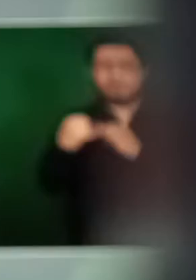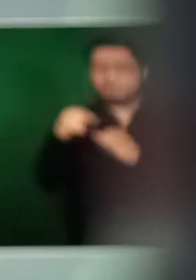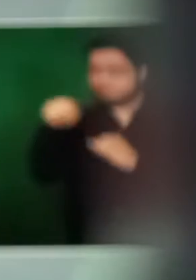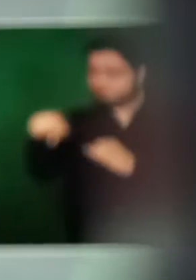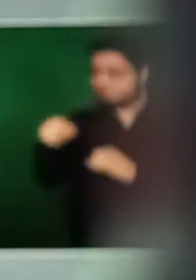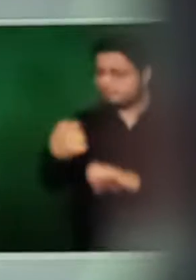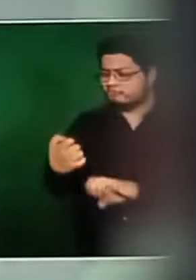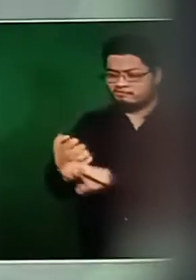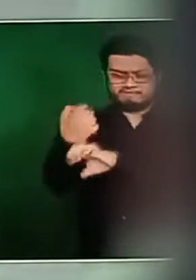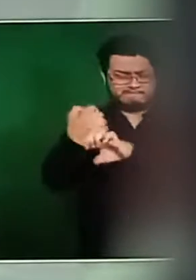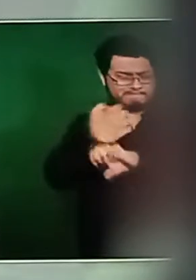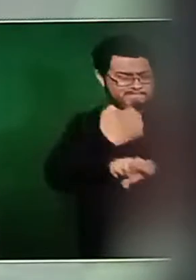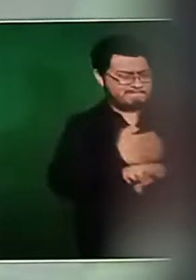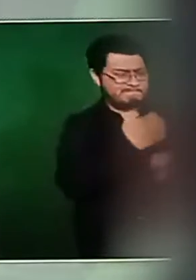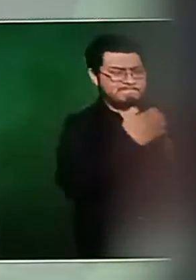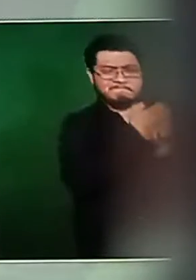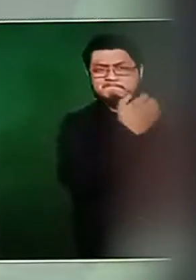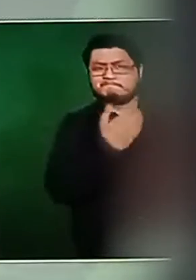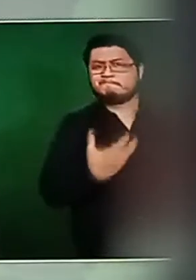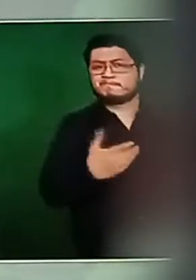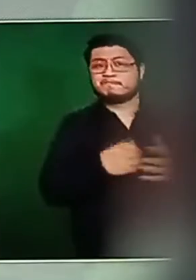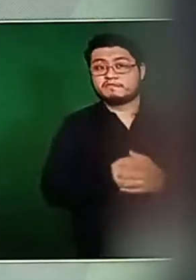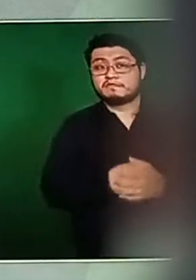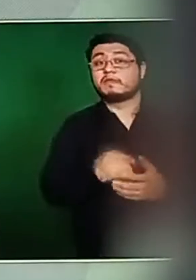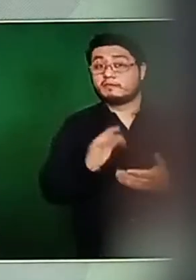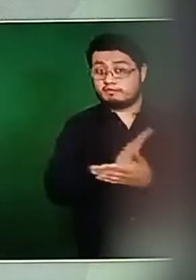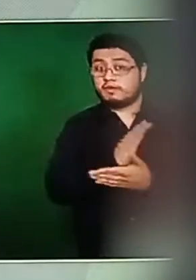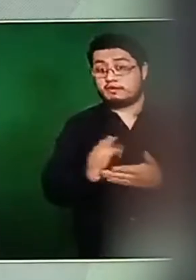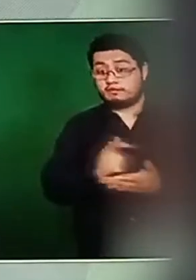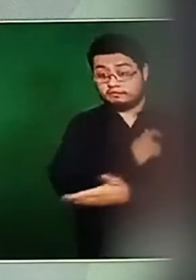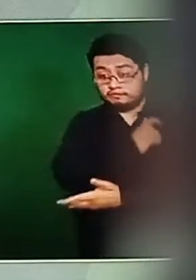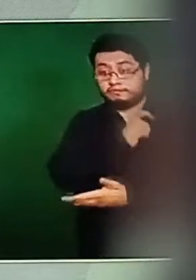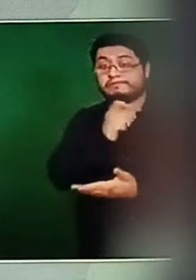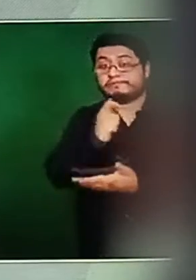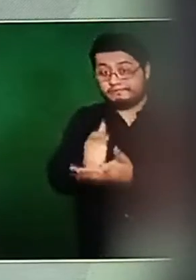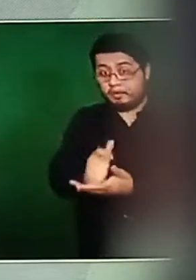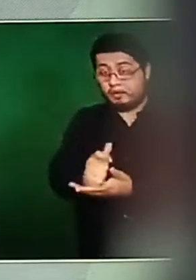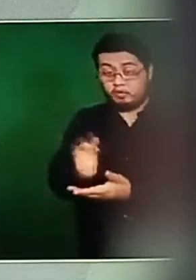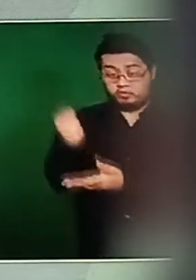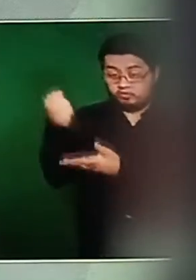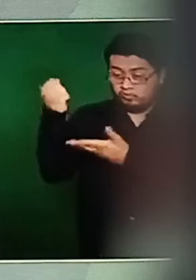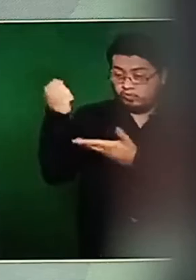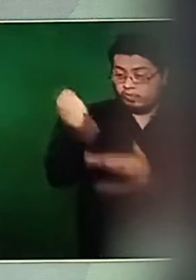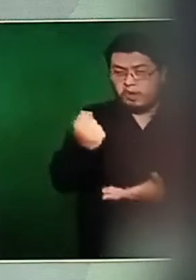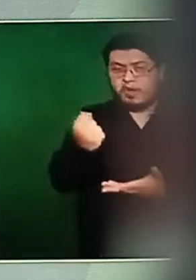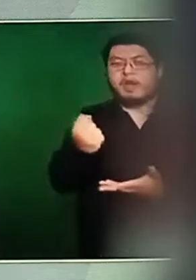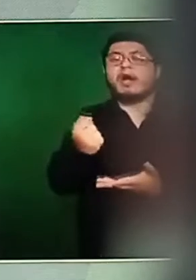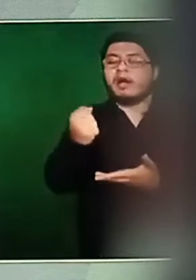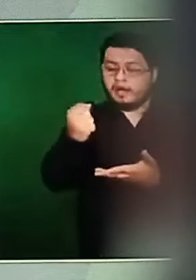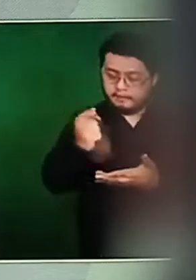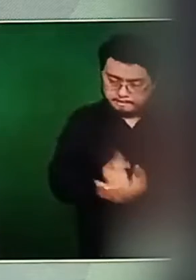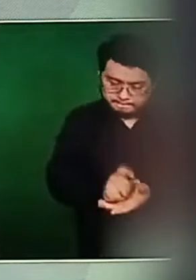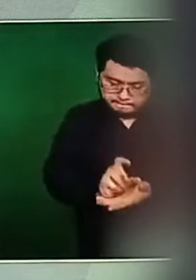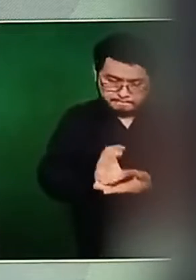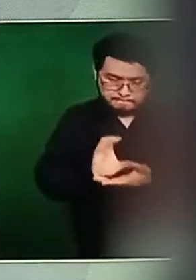estatales, también con presupuesto, también con dinero para los partidos.